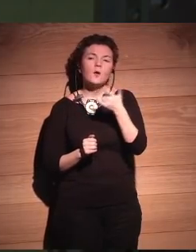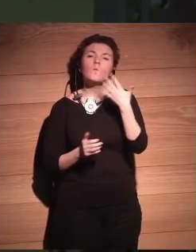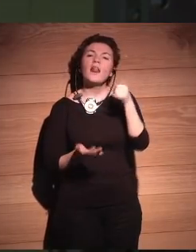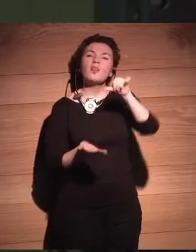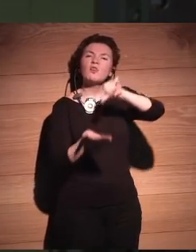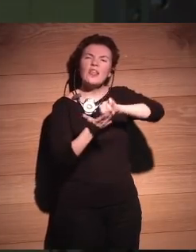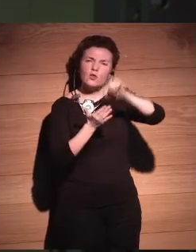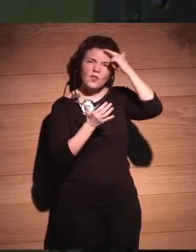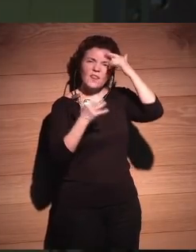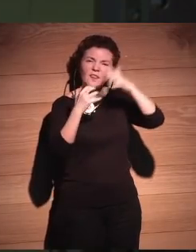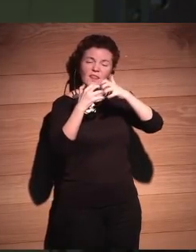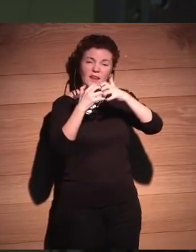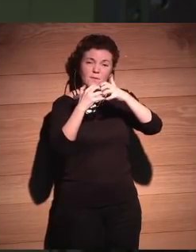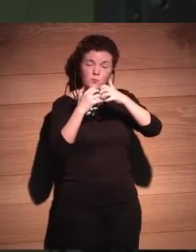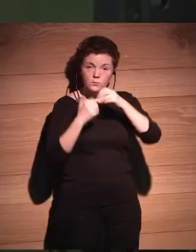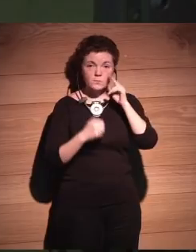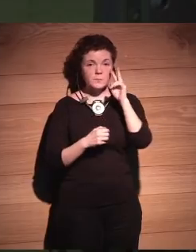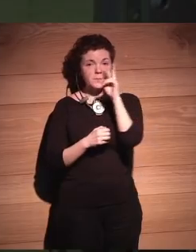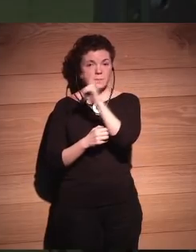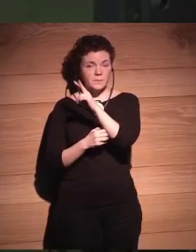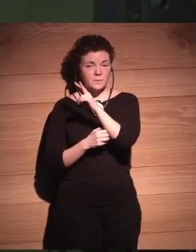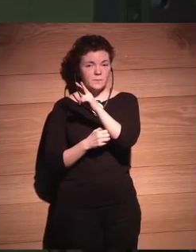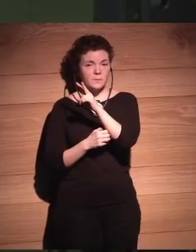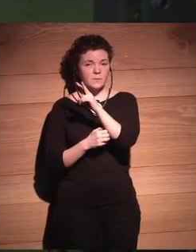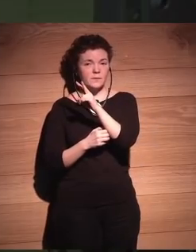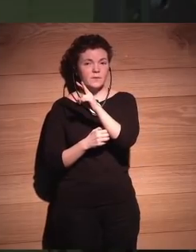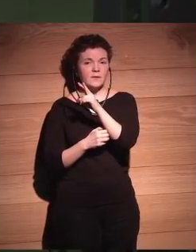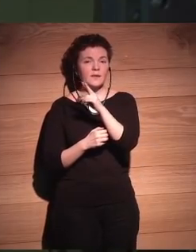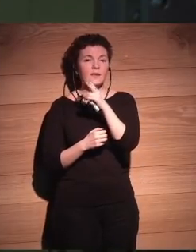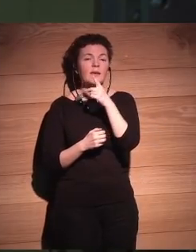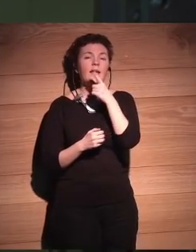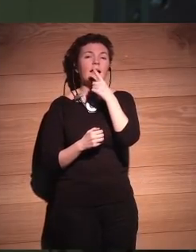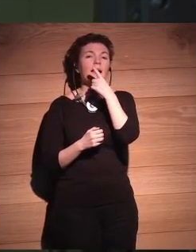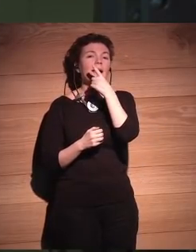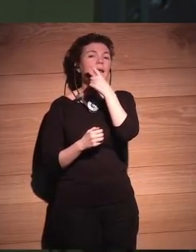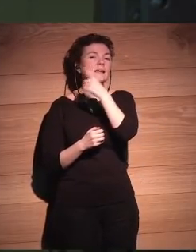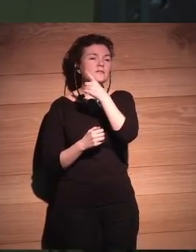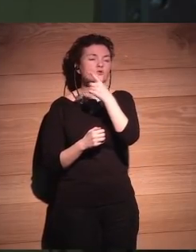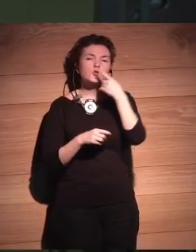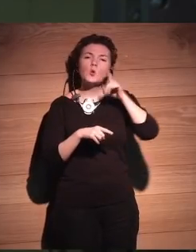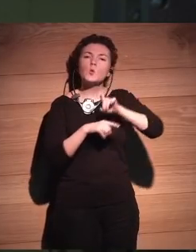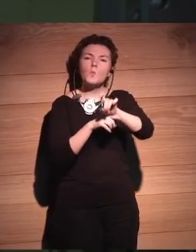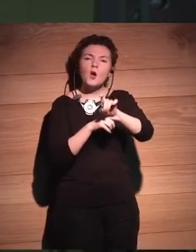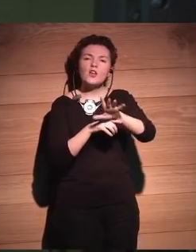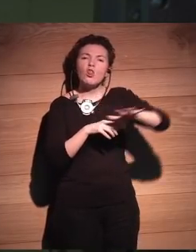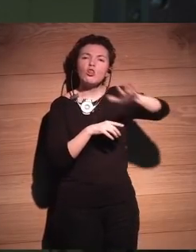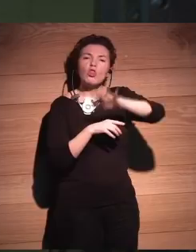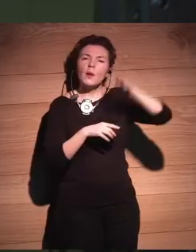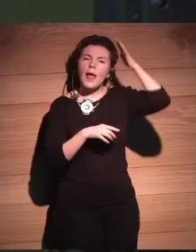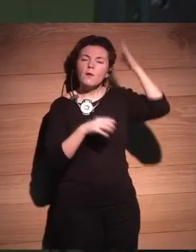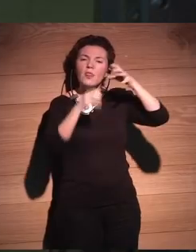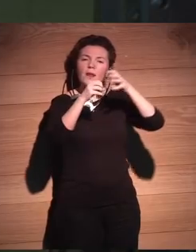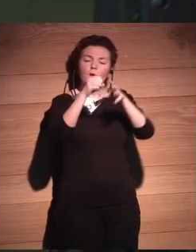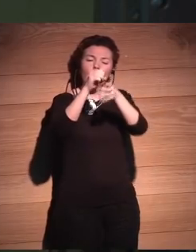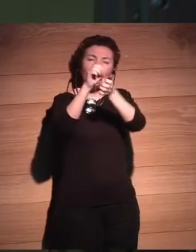centro del cerebro, y entonces aquí podemos ver que estos tumores están en el tronco del encéfalo, con lo cual es